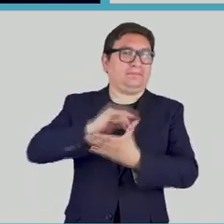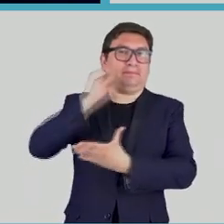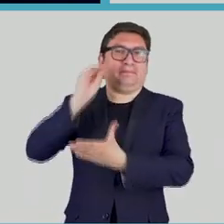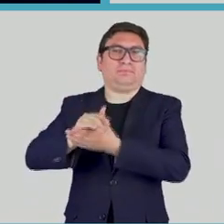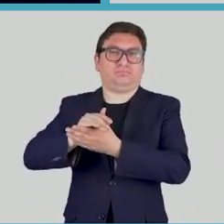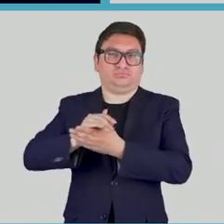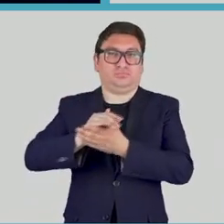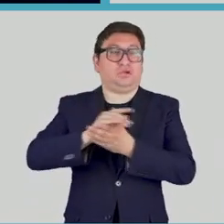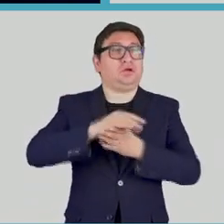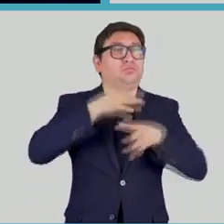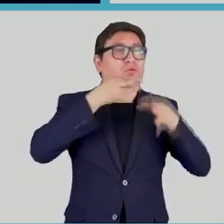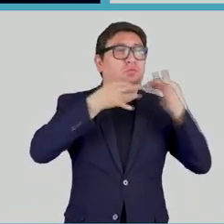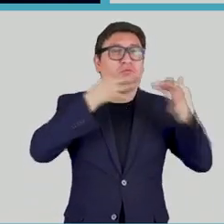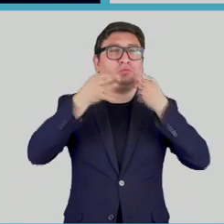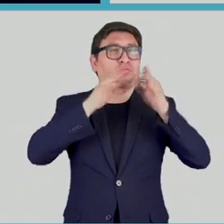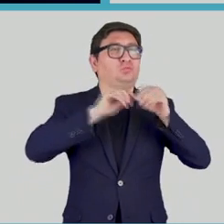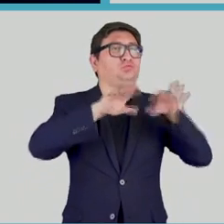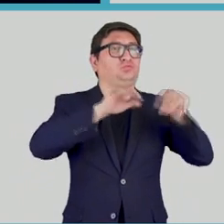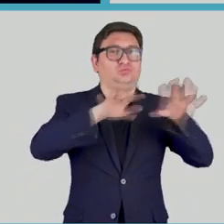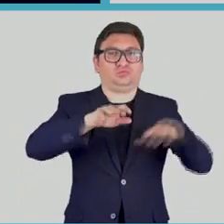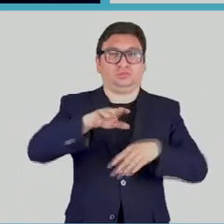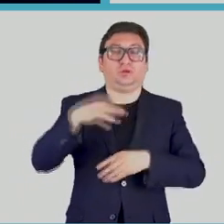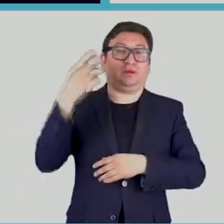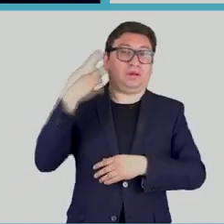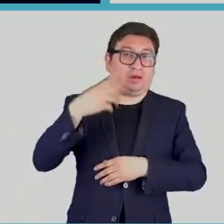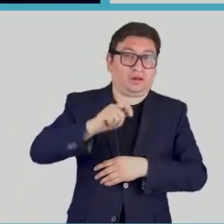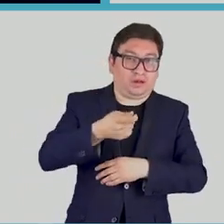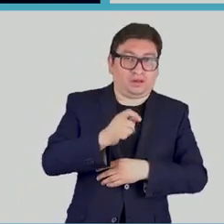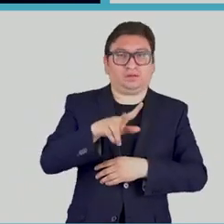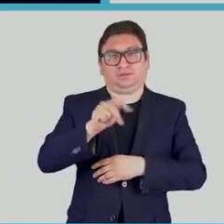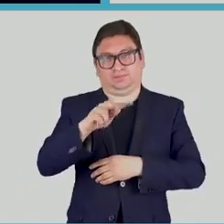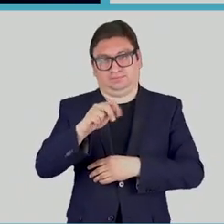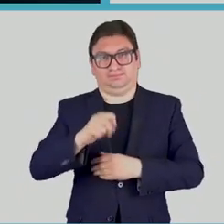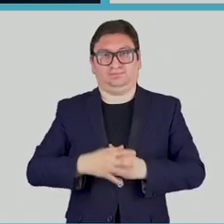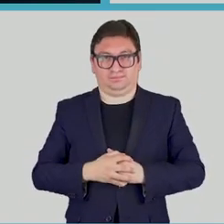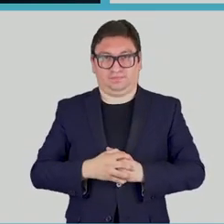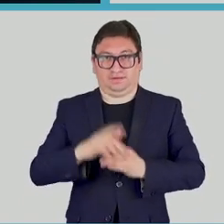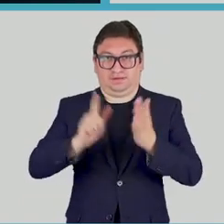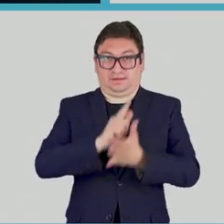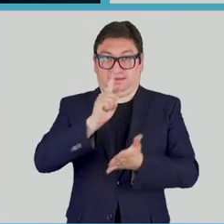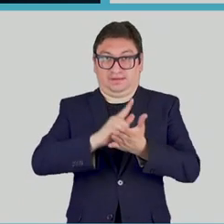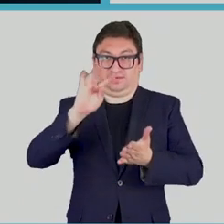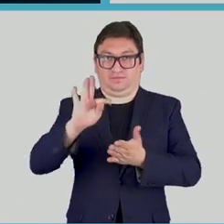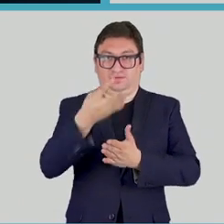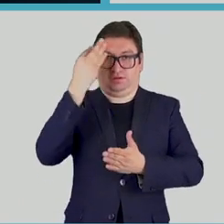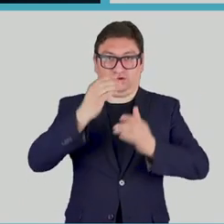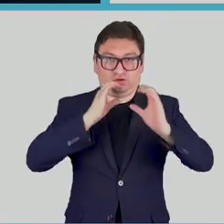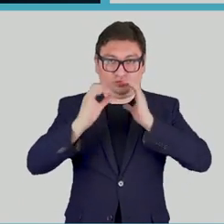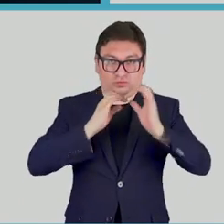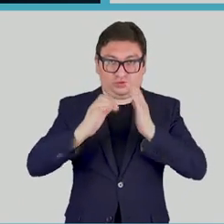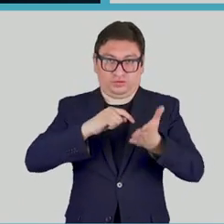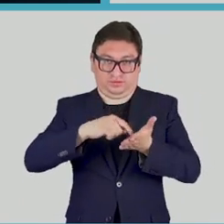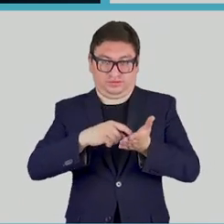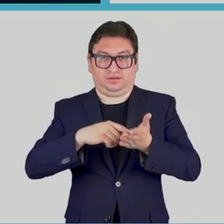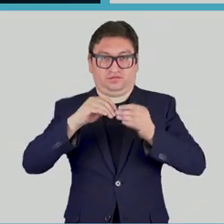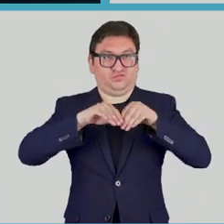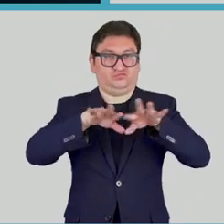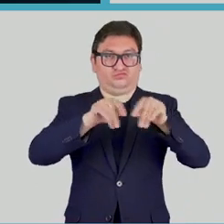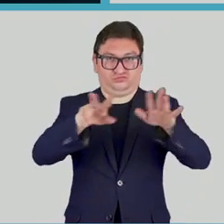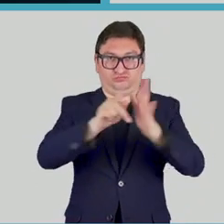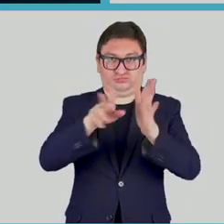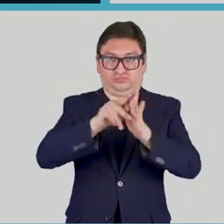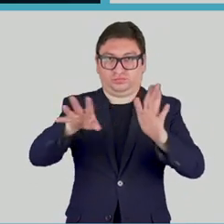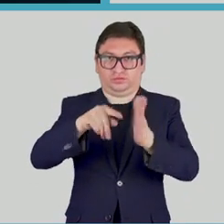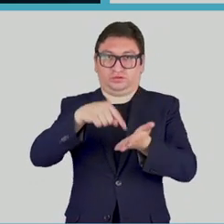ausente de la agenda de los noticiarios de la radio y la televisión la Ley Federal de telecomunicaciones y